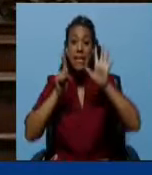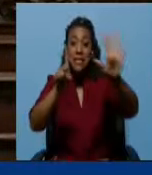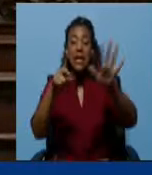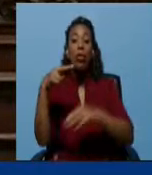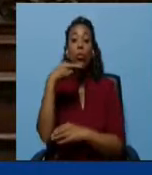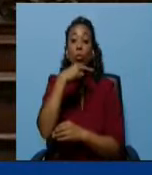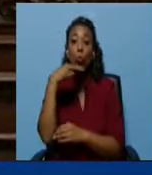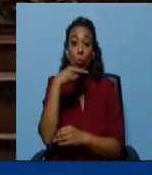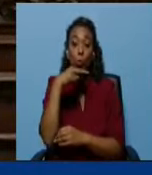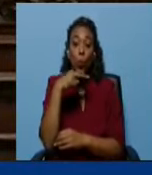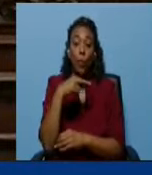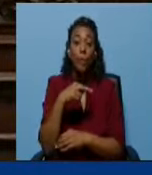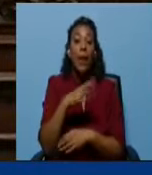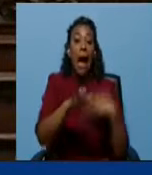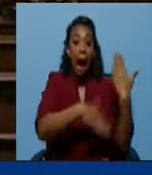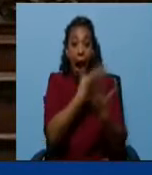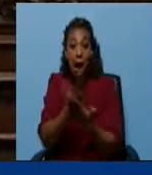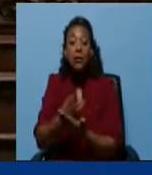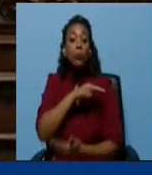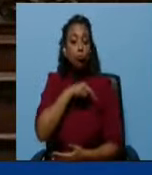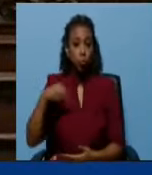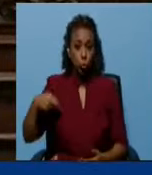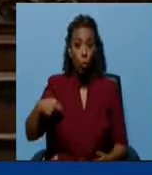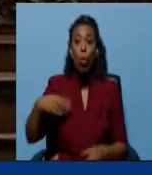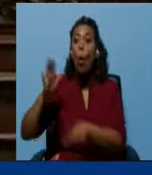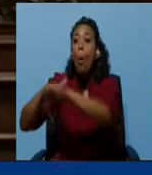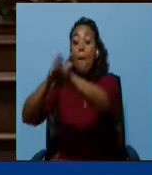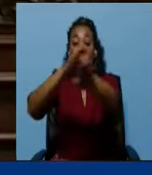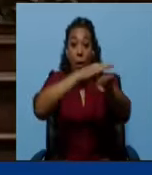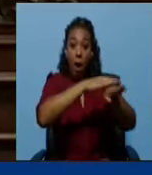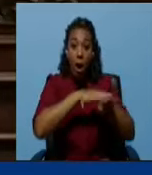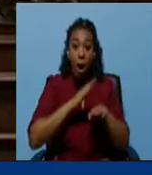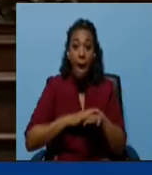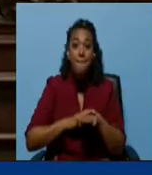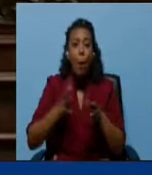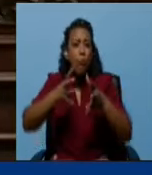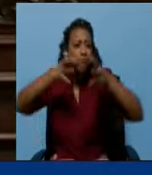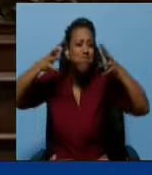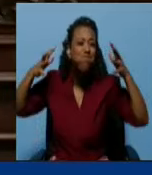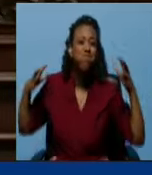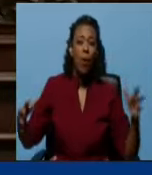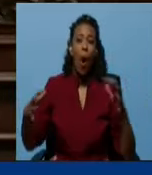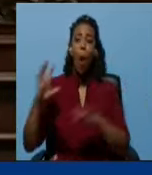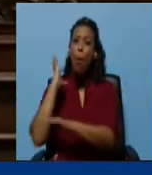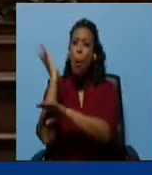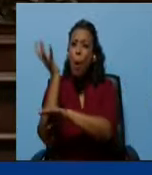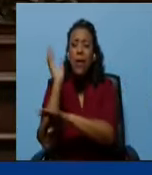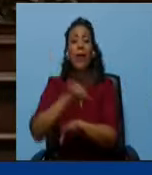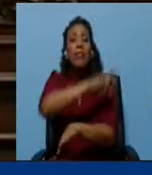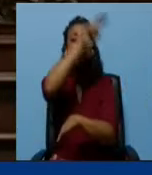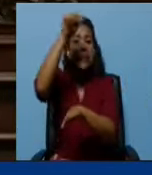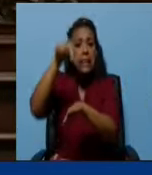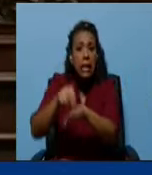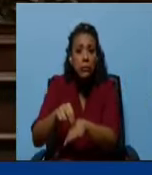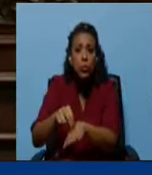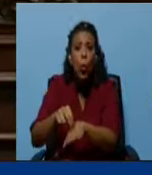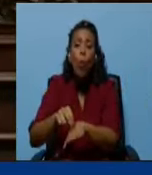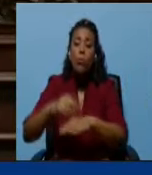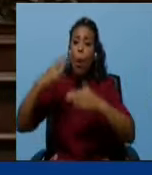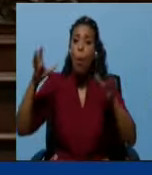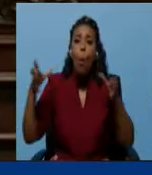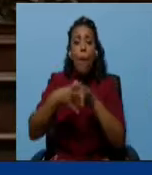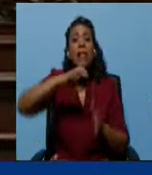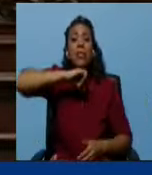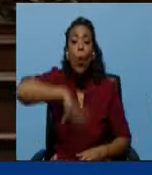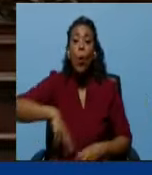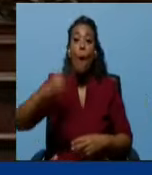de octubre nosotros convoquemos el gran Congreso Nacional del Bloque